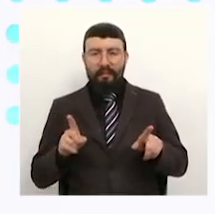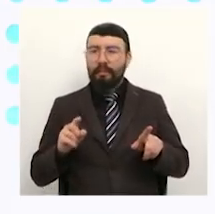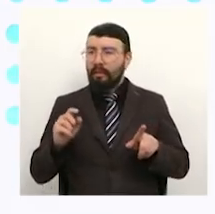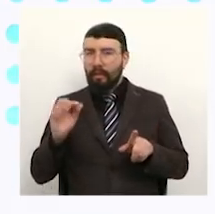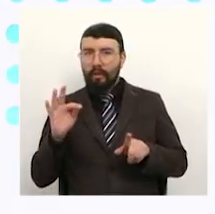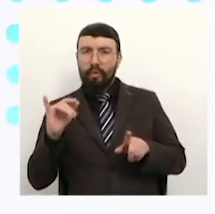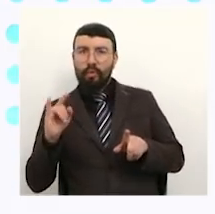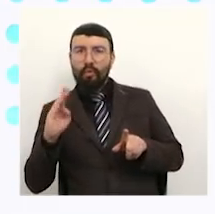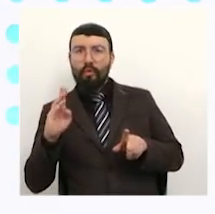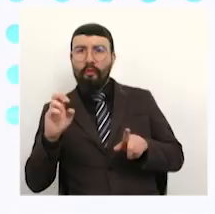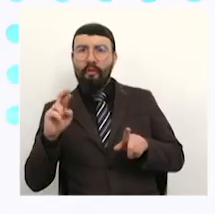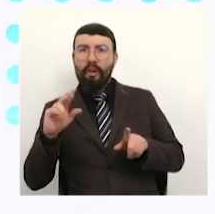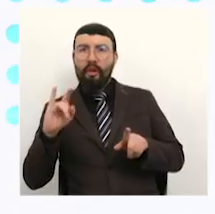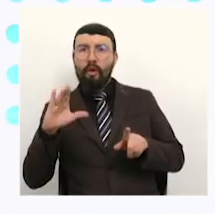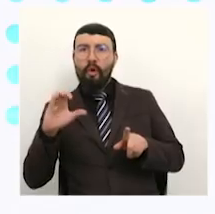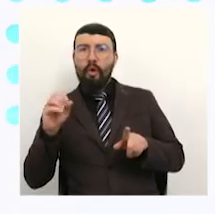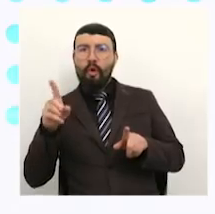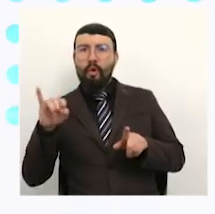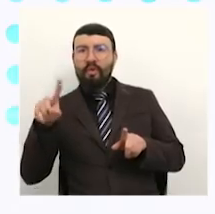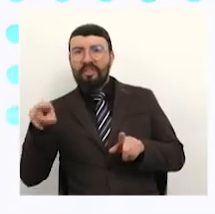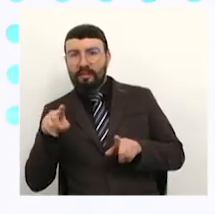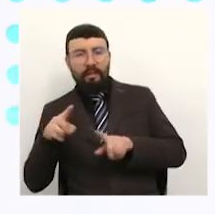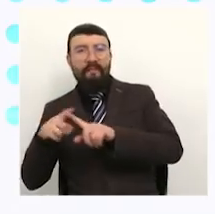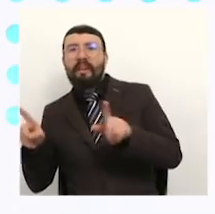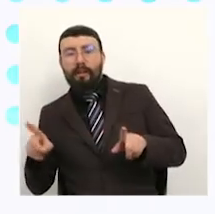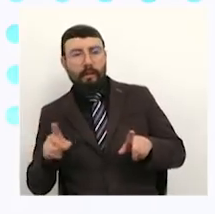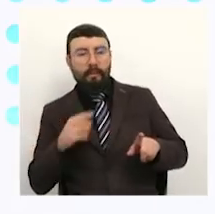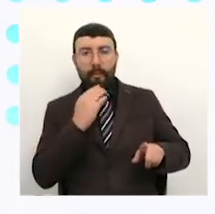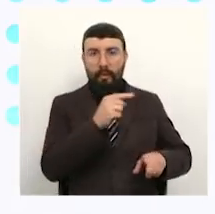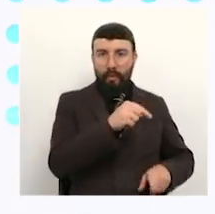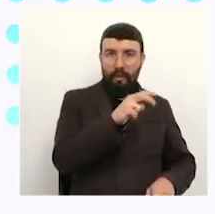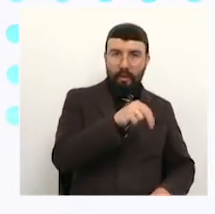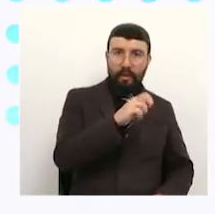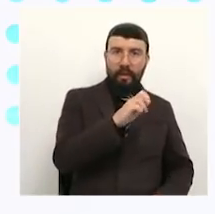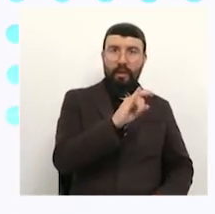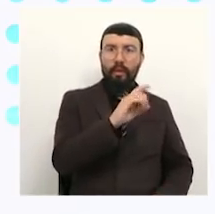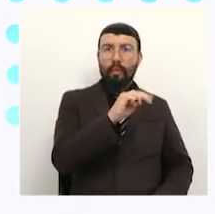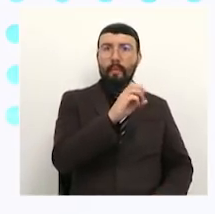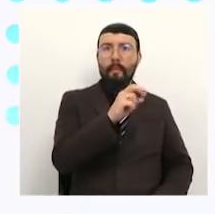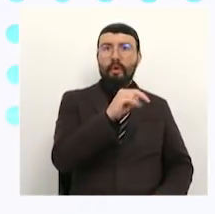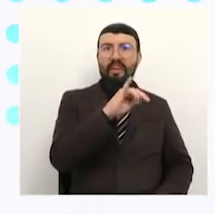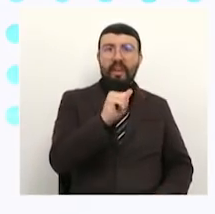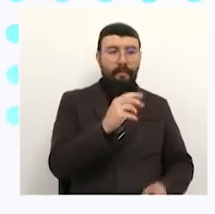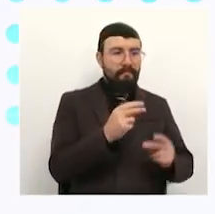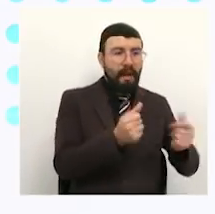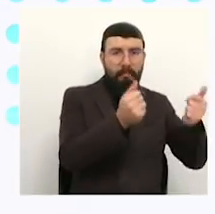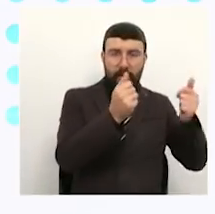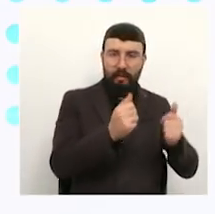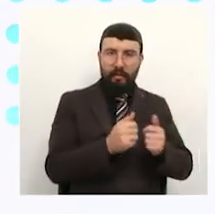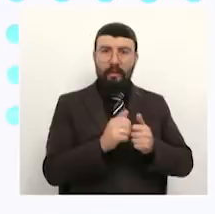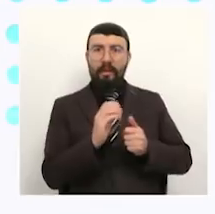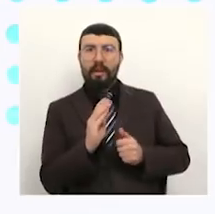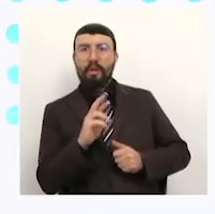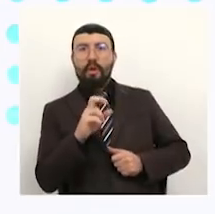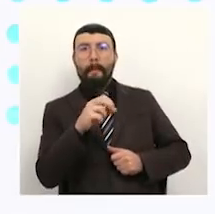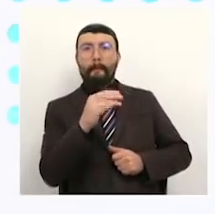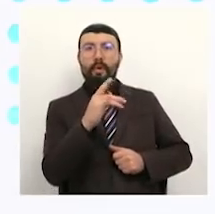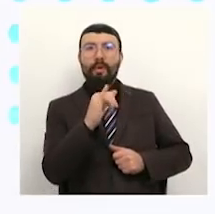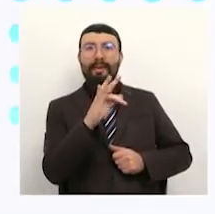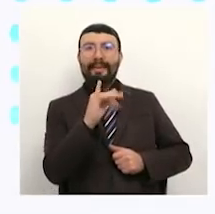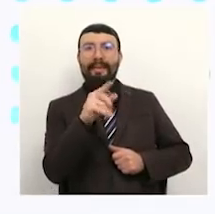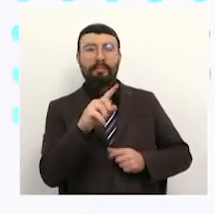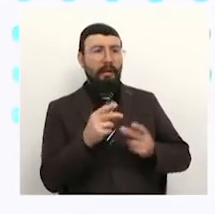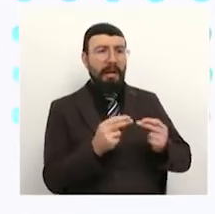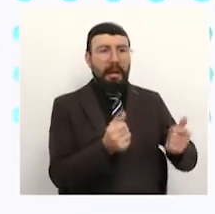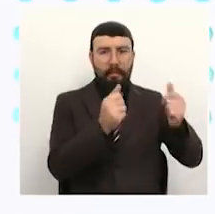de procesos infecciosos neumónicos o sea una neumonía es un proceso generalmente muy rápido una bronquitis es generalmente un proceso muy rápido y el